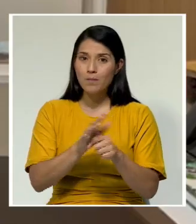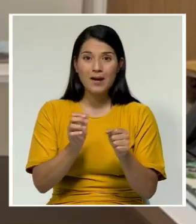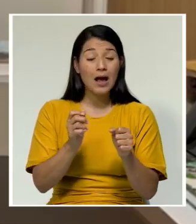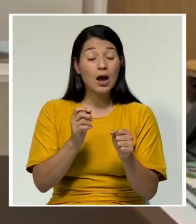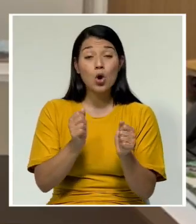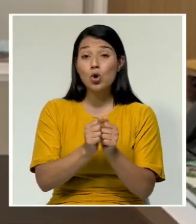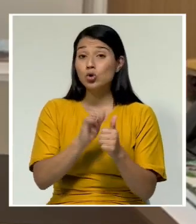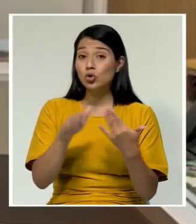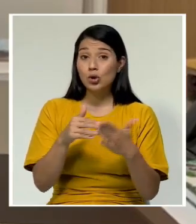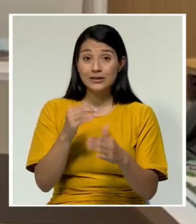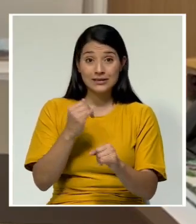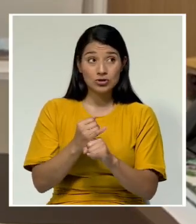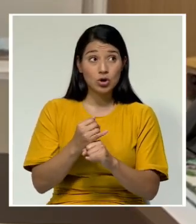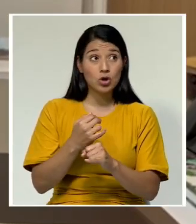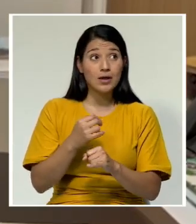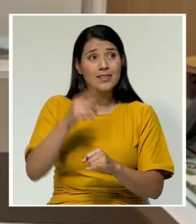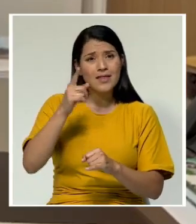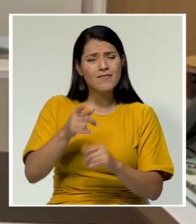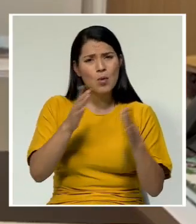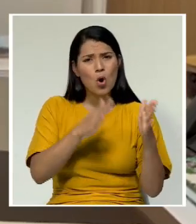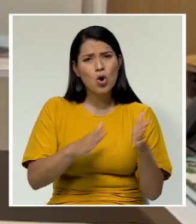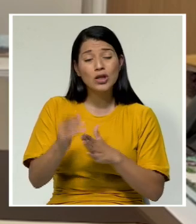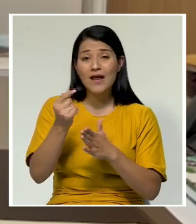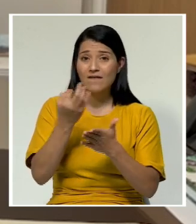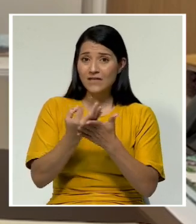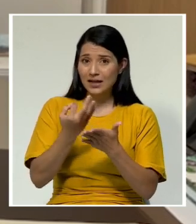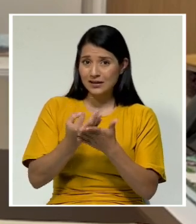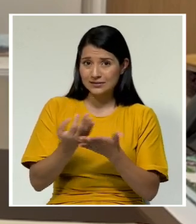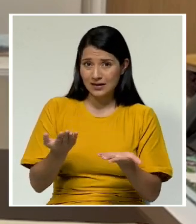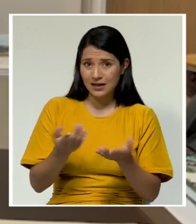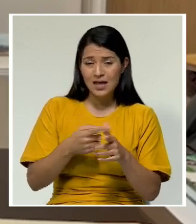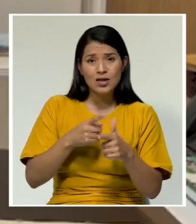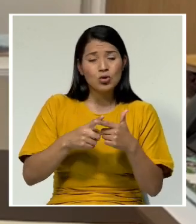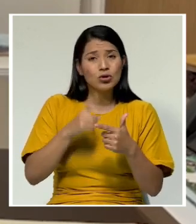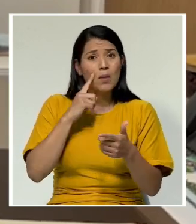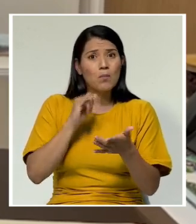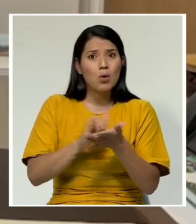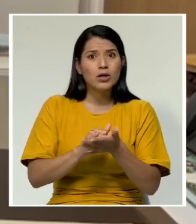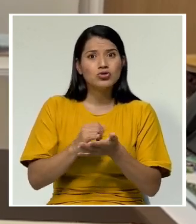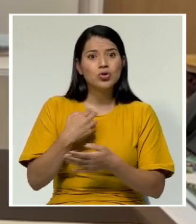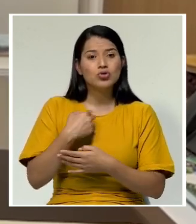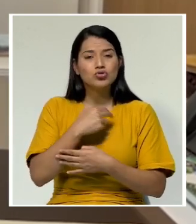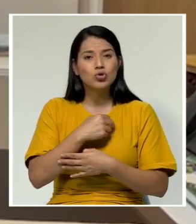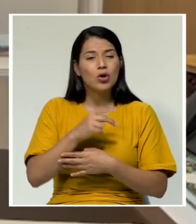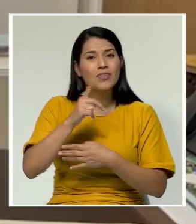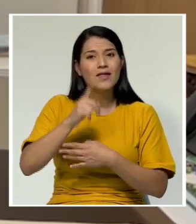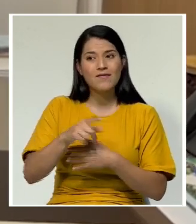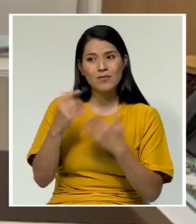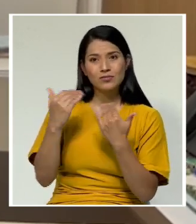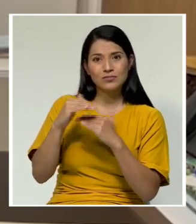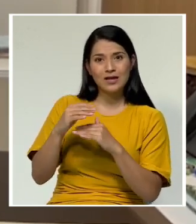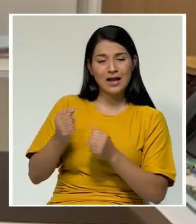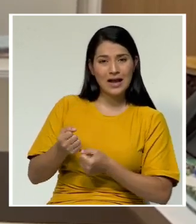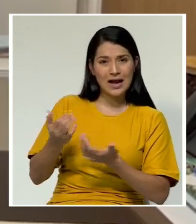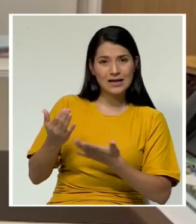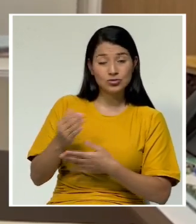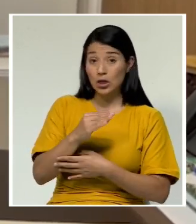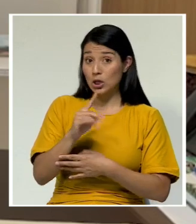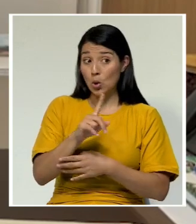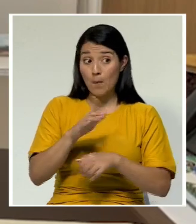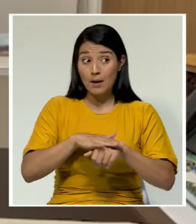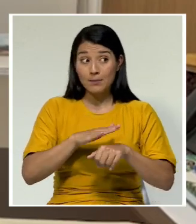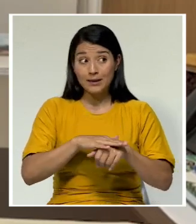salvedades o las excepciones que se están haciendo son a instituciones que tienen financiamiento propio. ICD tiene financiamiento